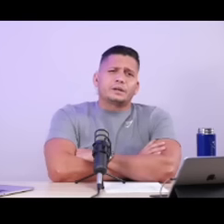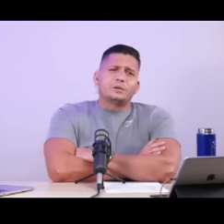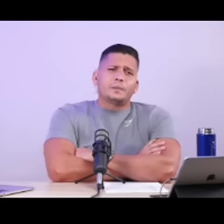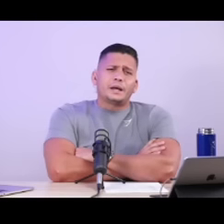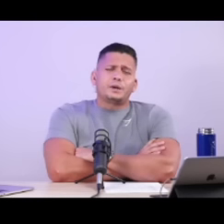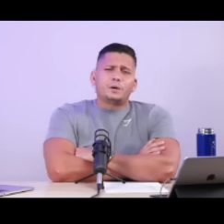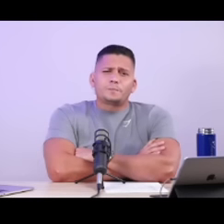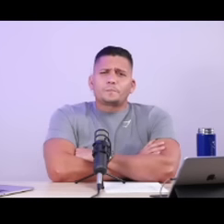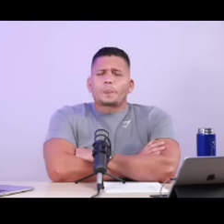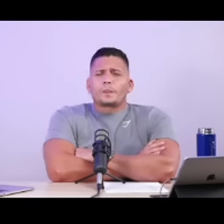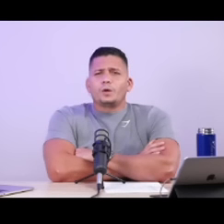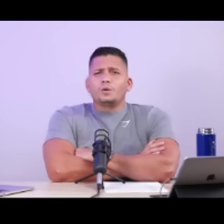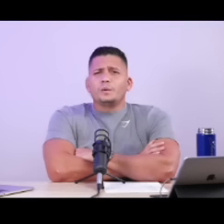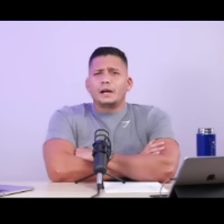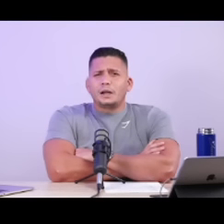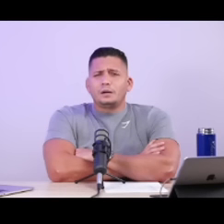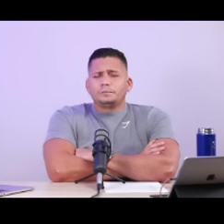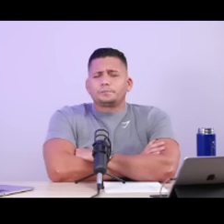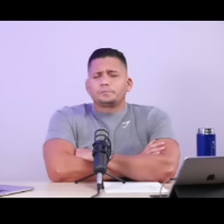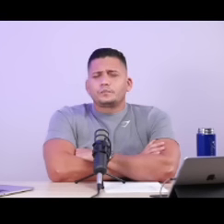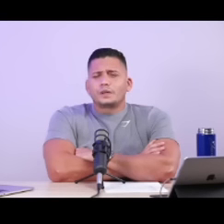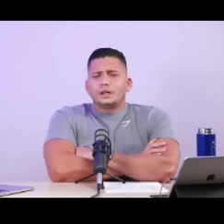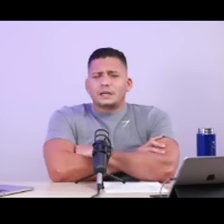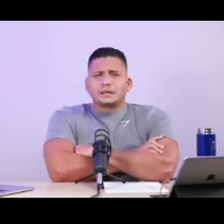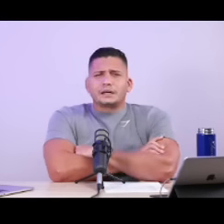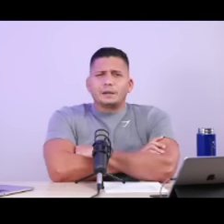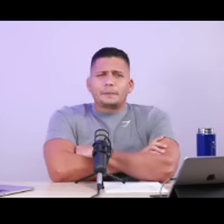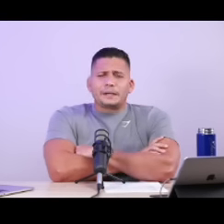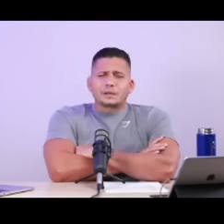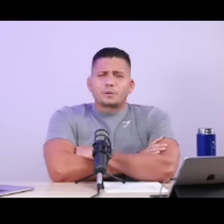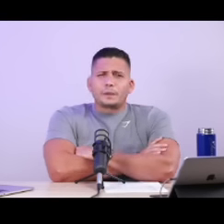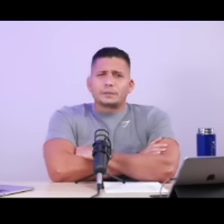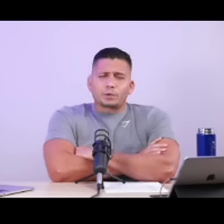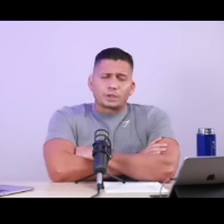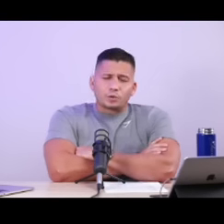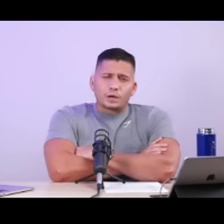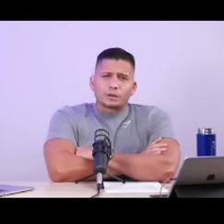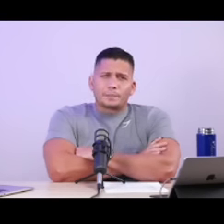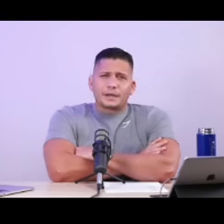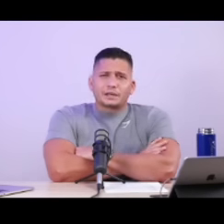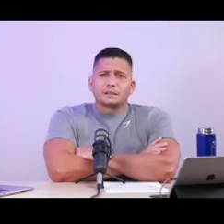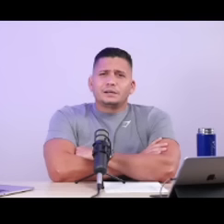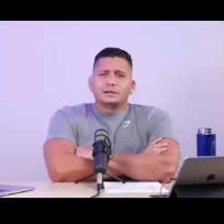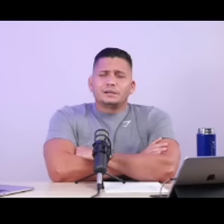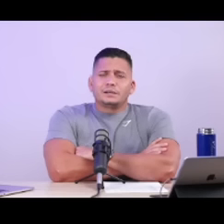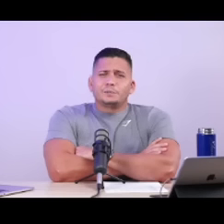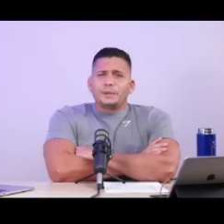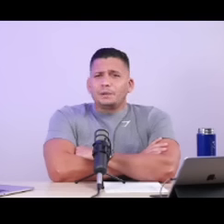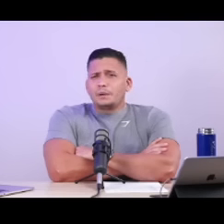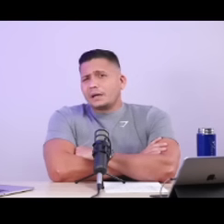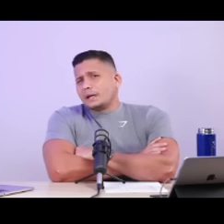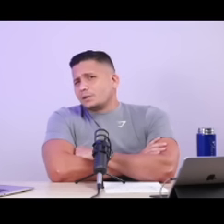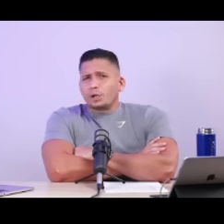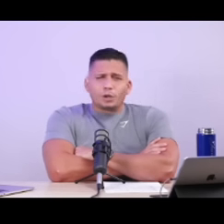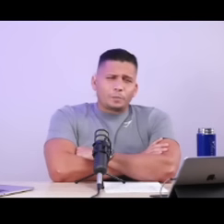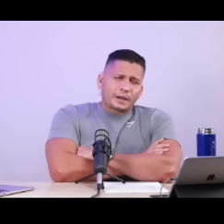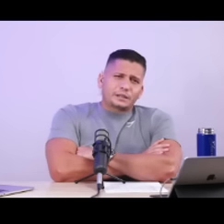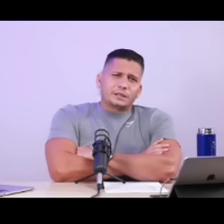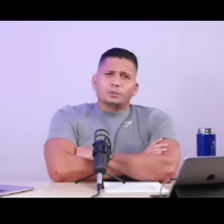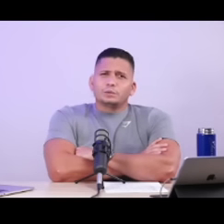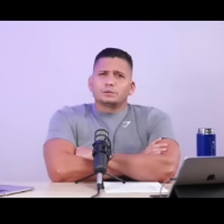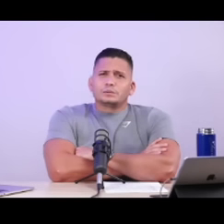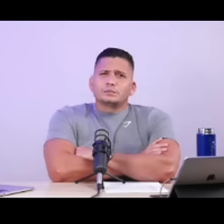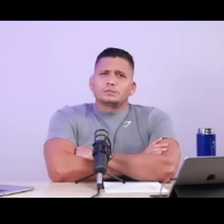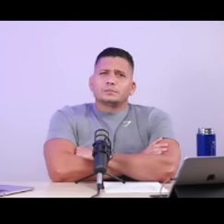de un médico o de un jubilado y ya tienes la experiencia completa porque el cubano da pie vive en Todos los